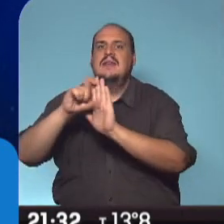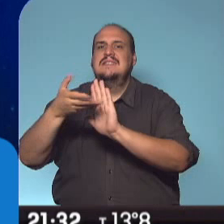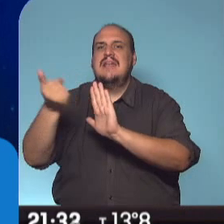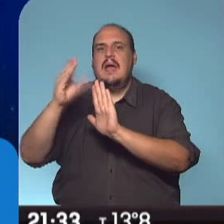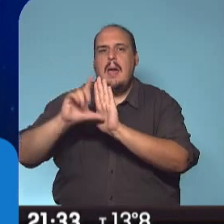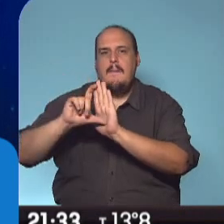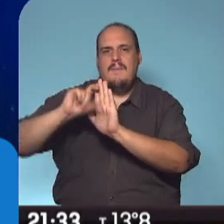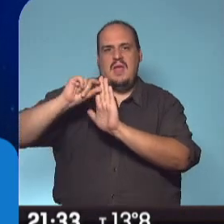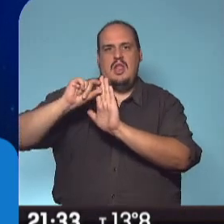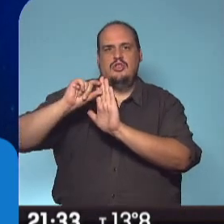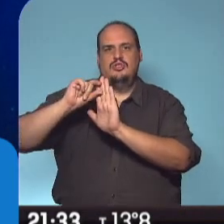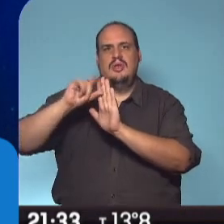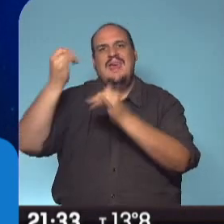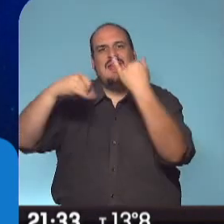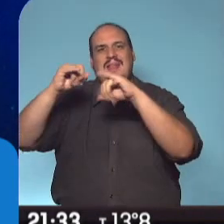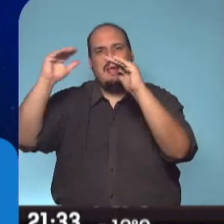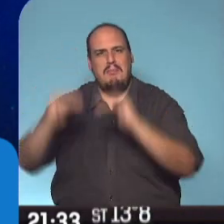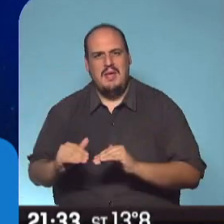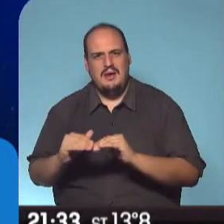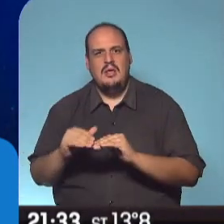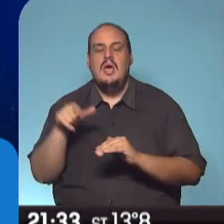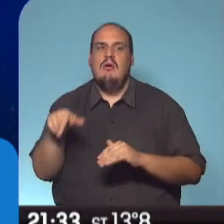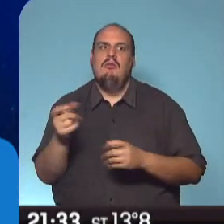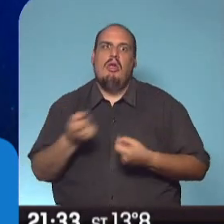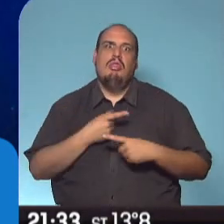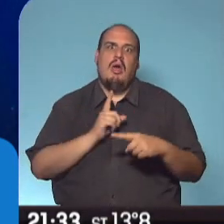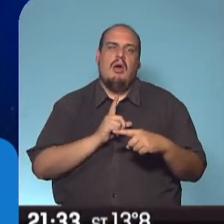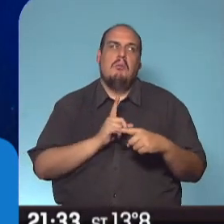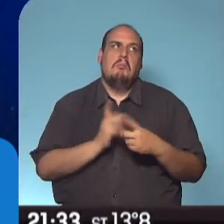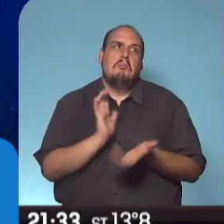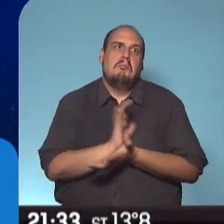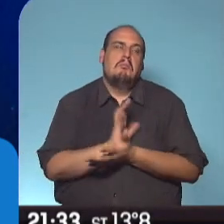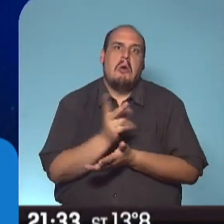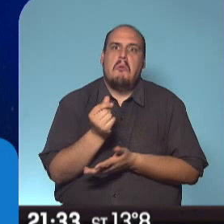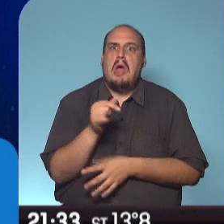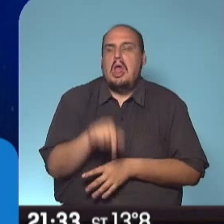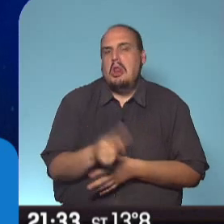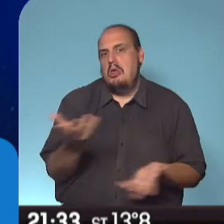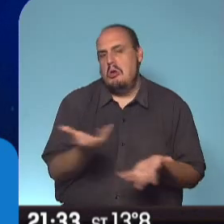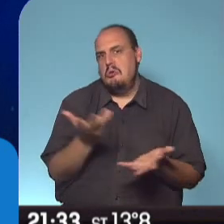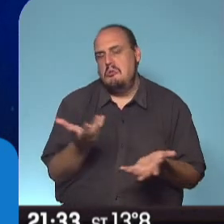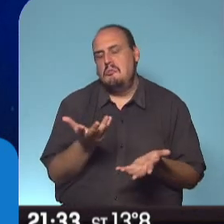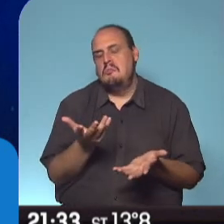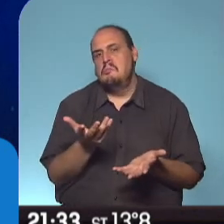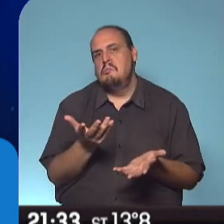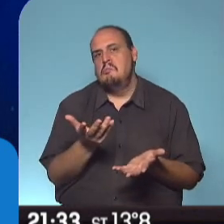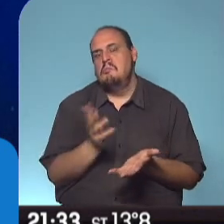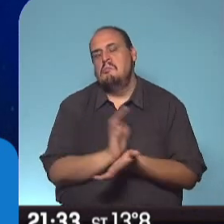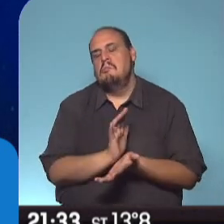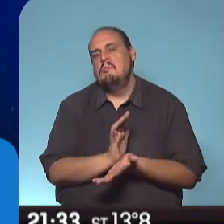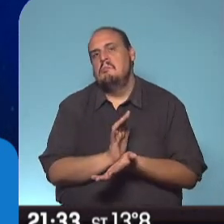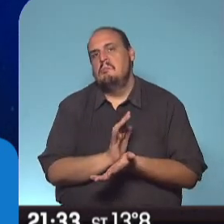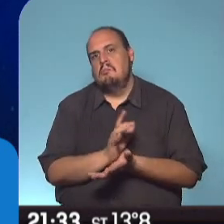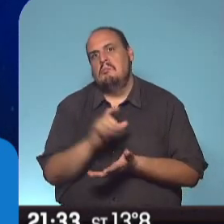eso termina dando un valor efectivo, valor presente, para decirlo en un término técnico, que es a lo